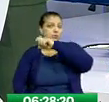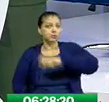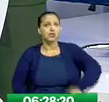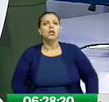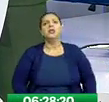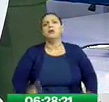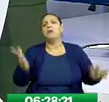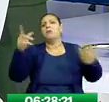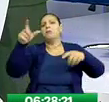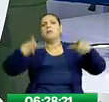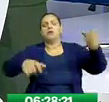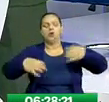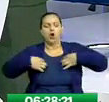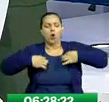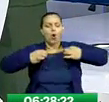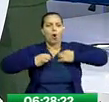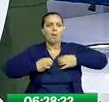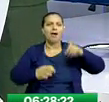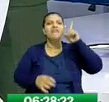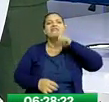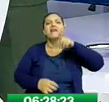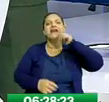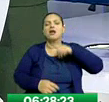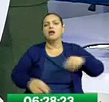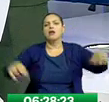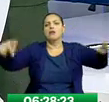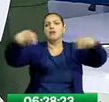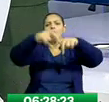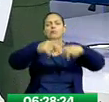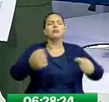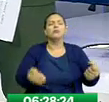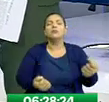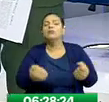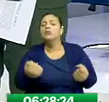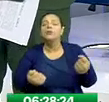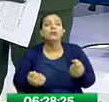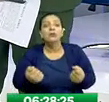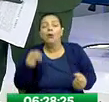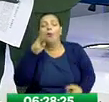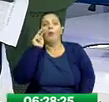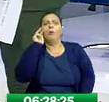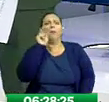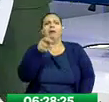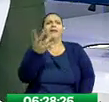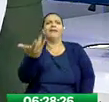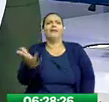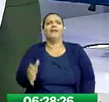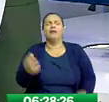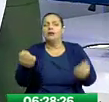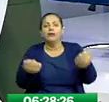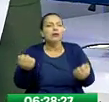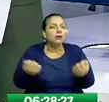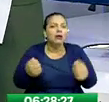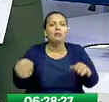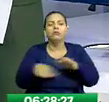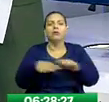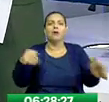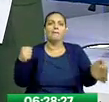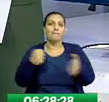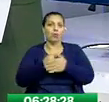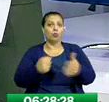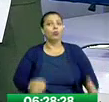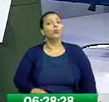hay que tener precaución. Pase con cuidado, que con esta lluvia conlleva a que los accidentes se presenten,